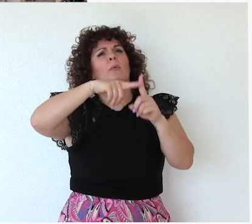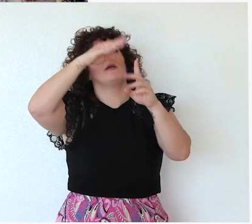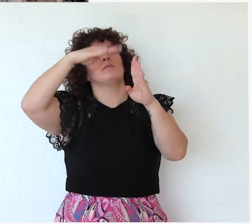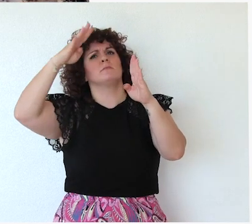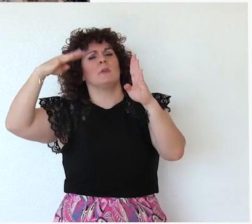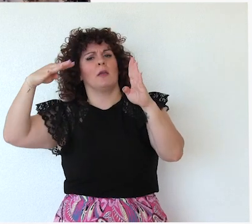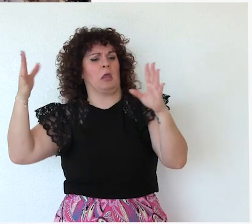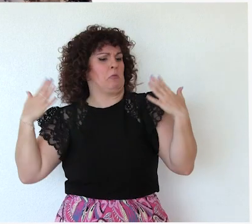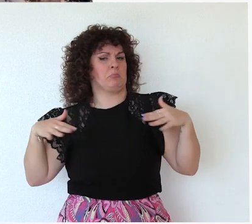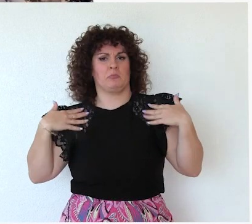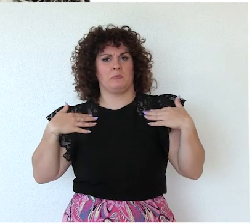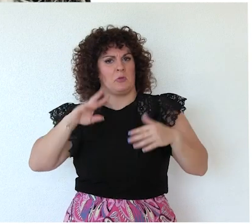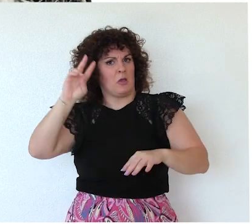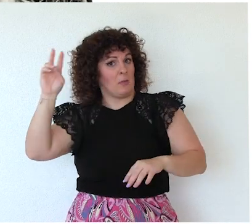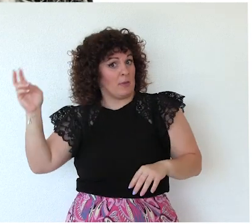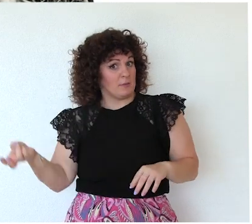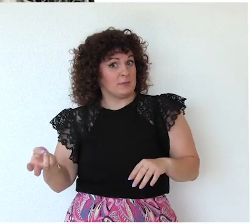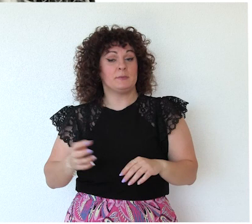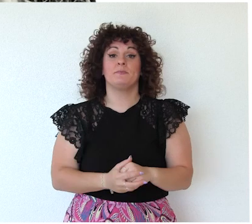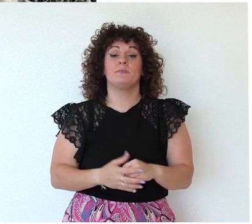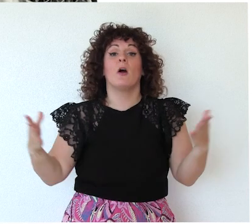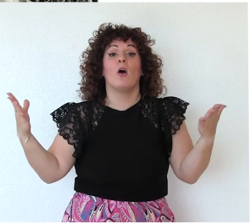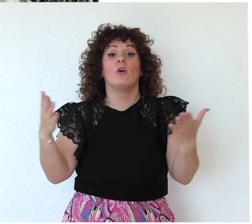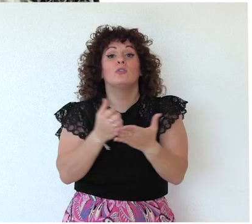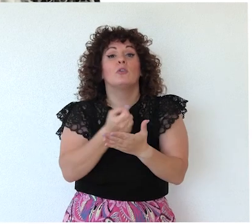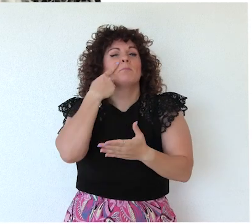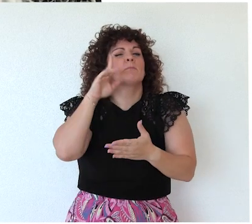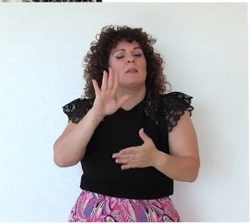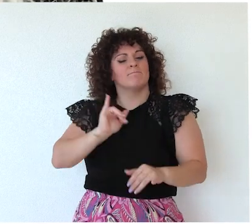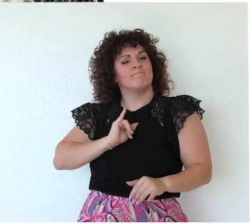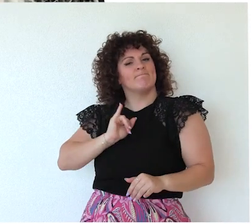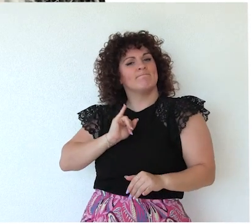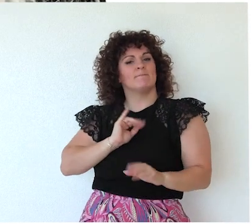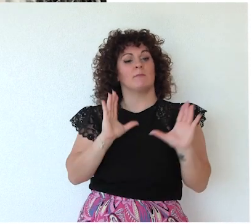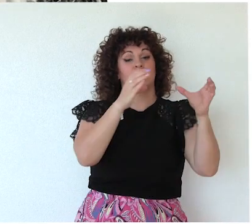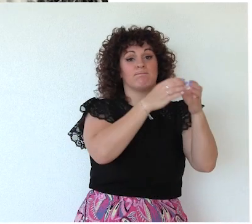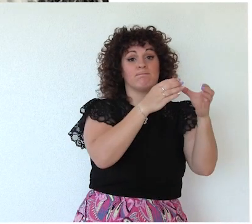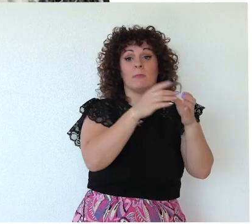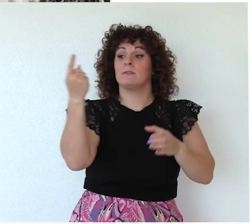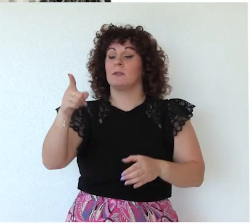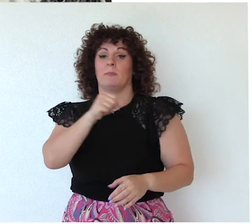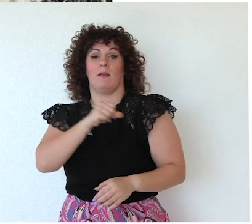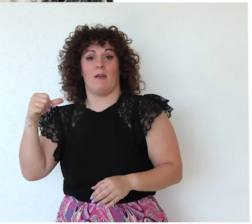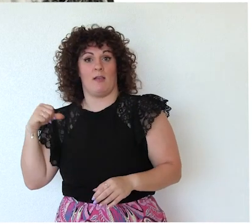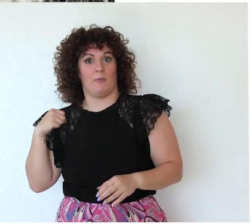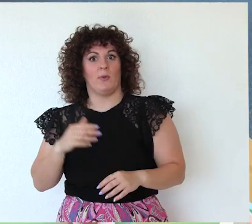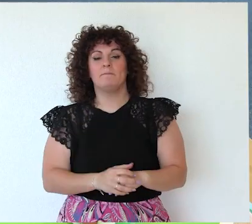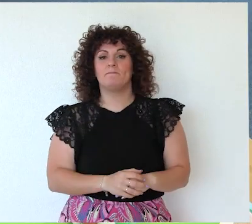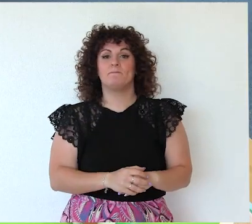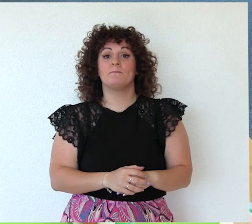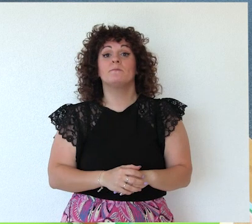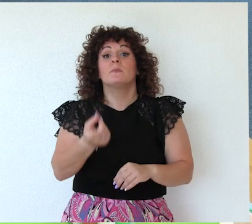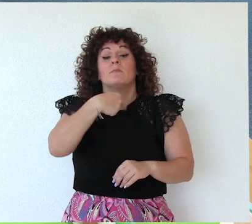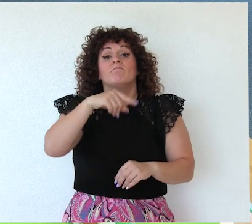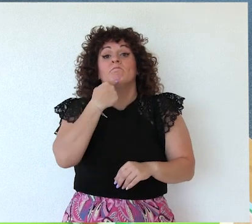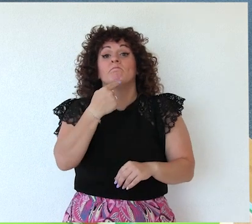tradiciones, paisajes, formas de vestir, y todo ello conforma nuestra identidad, tanto individual como colectiva.